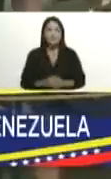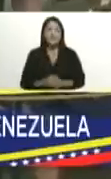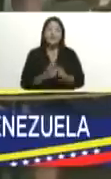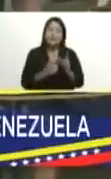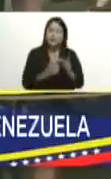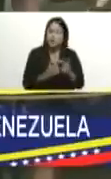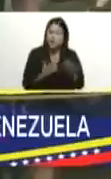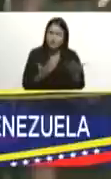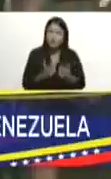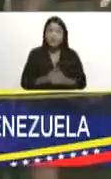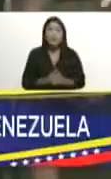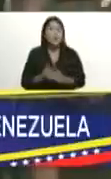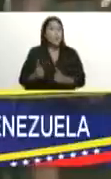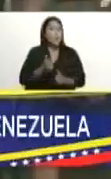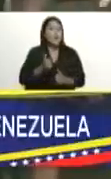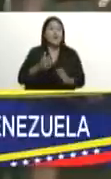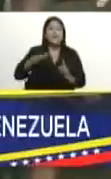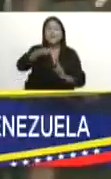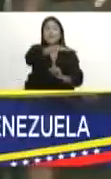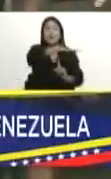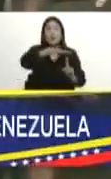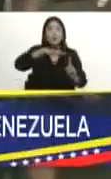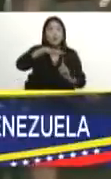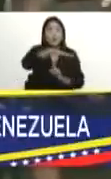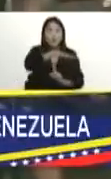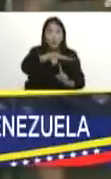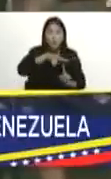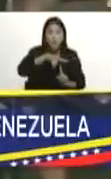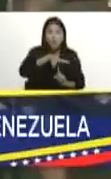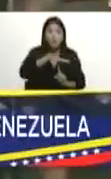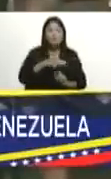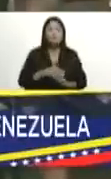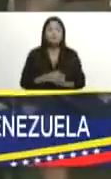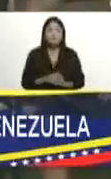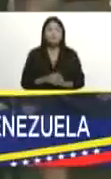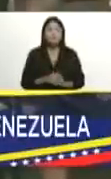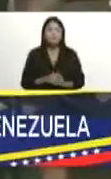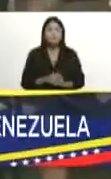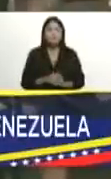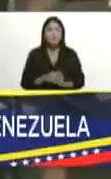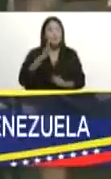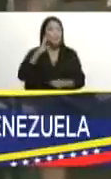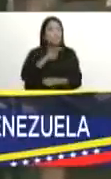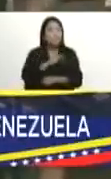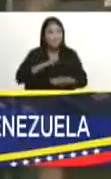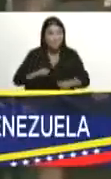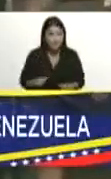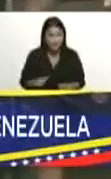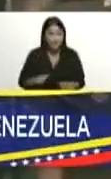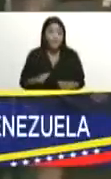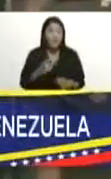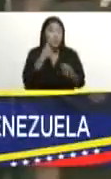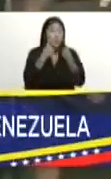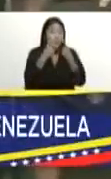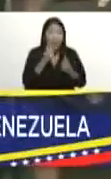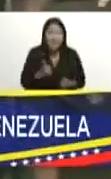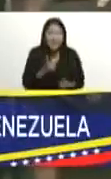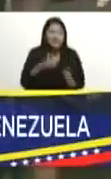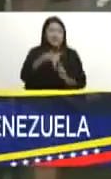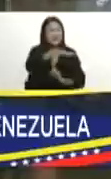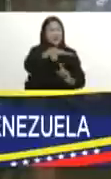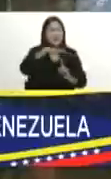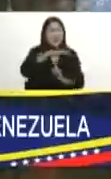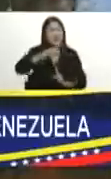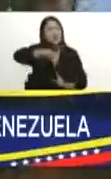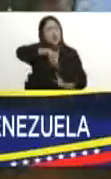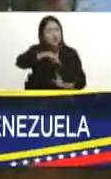en cualquier circunstancia que se nos presente. Va a actuar la Fuerza Armada en cualquier circunstancia. Nosotros